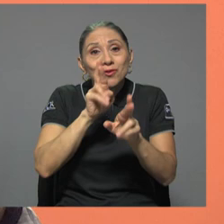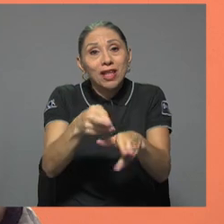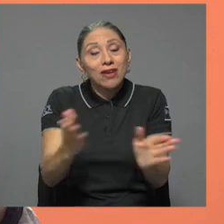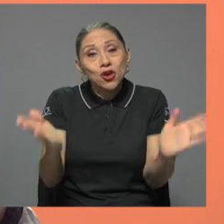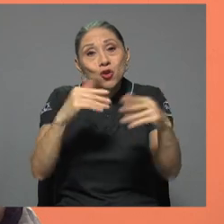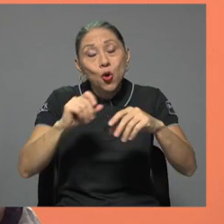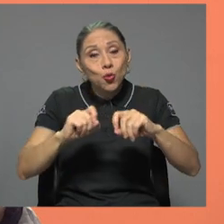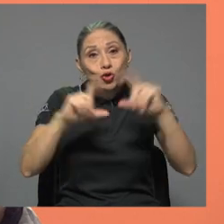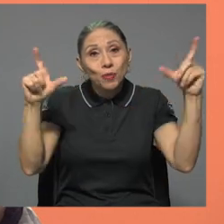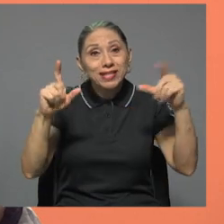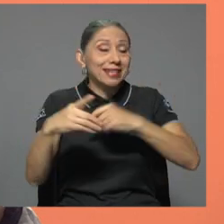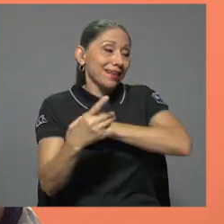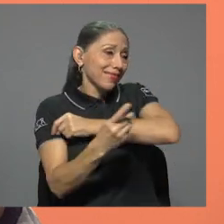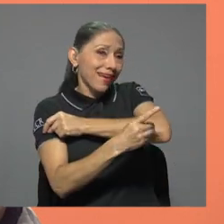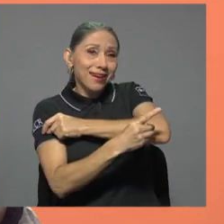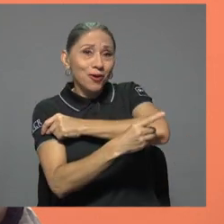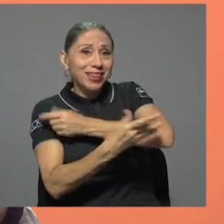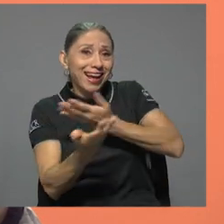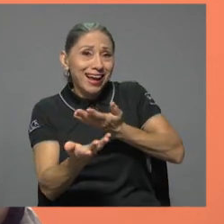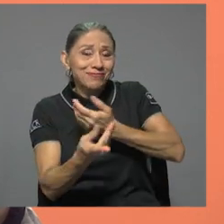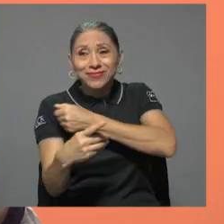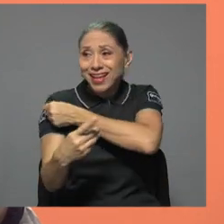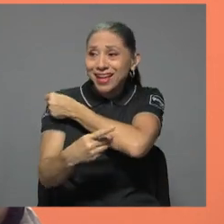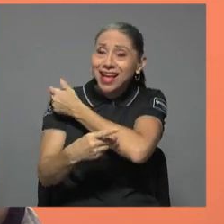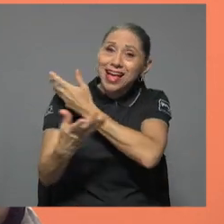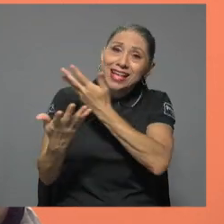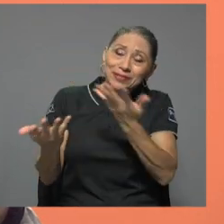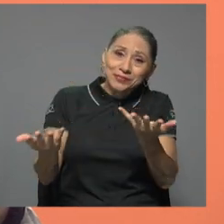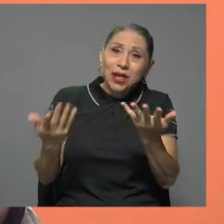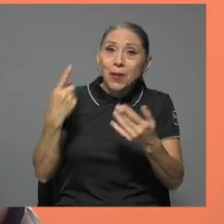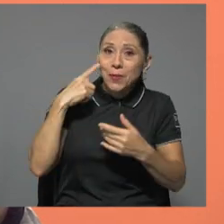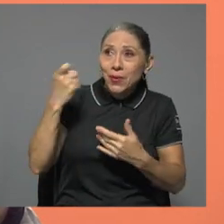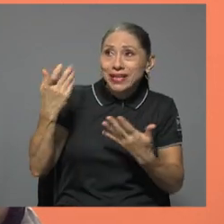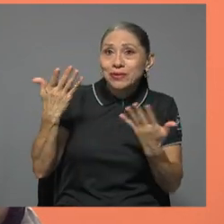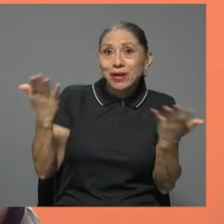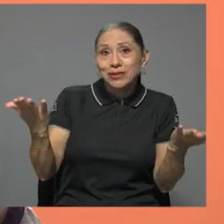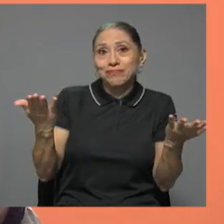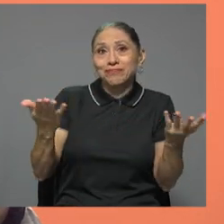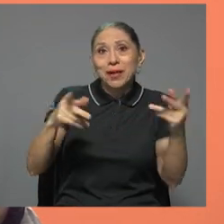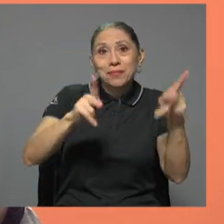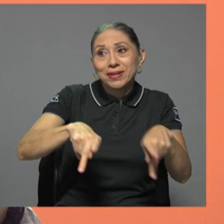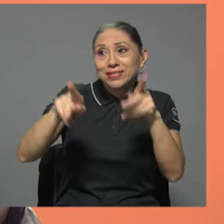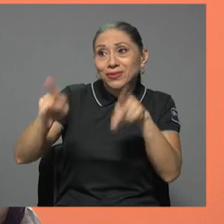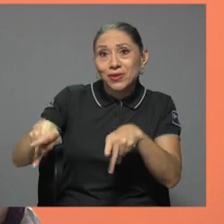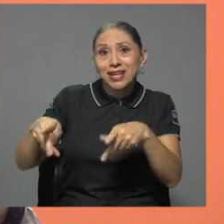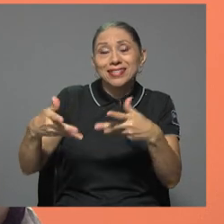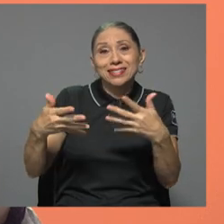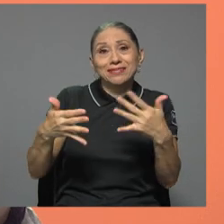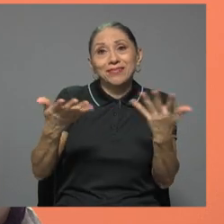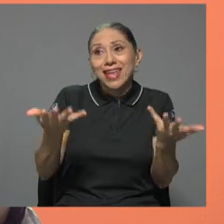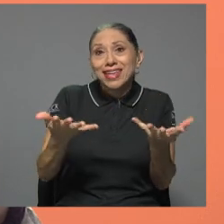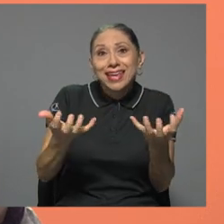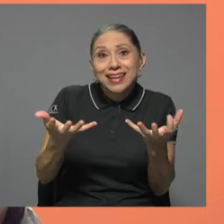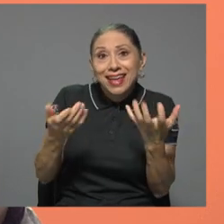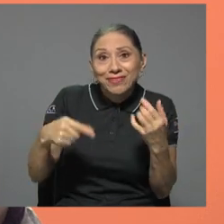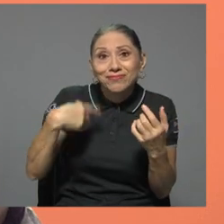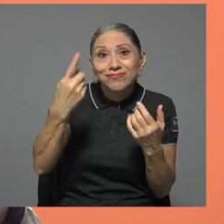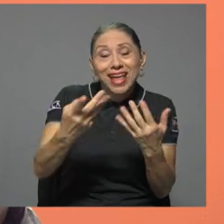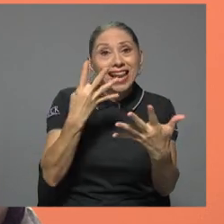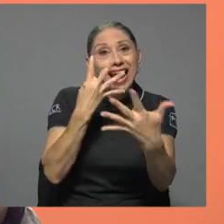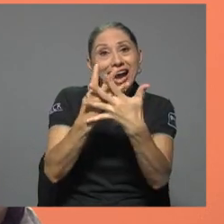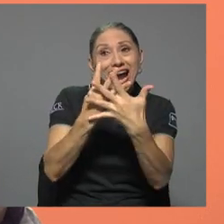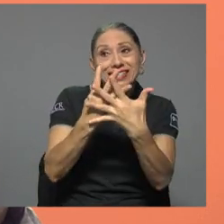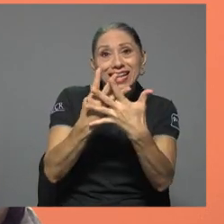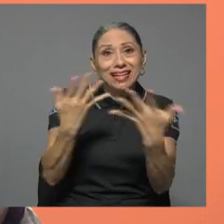sorpresas antes en la cárcel bueno exactamente no hubo sorpresas de